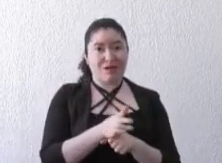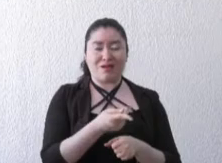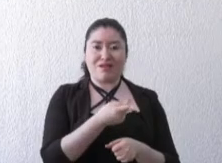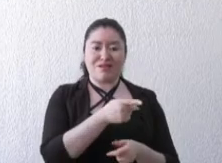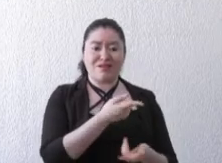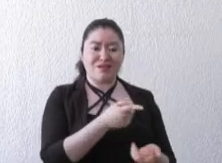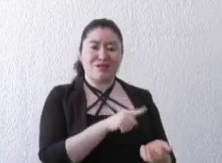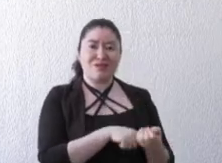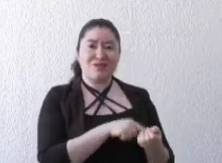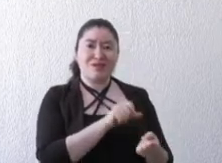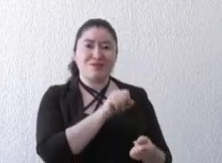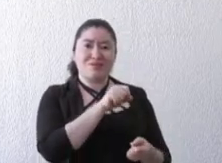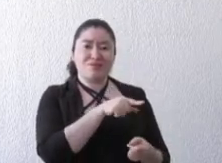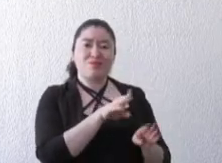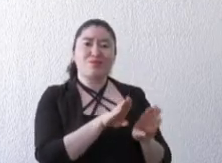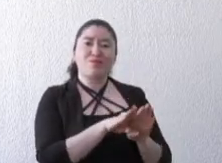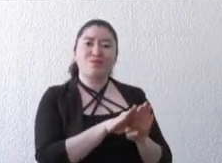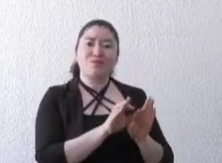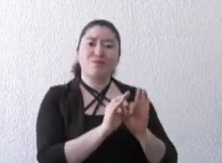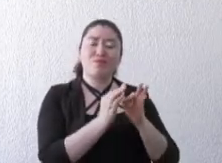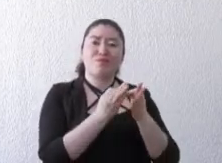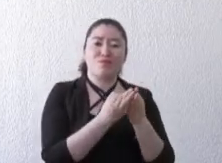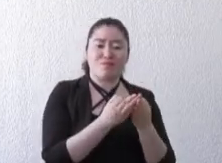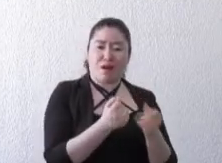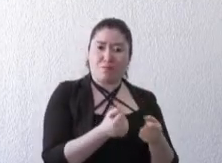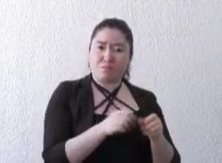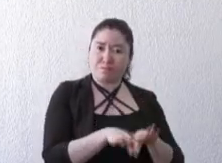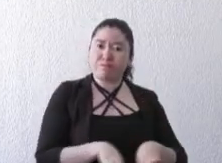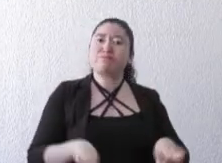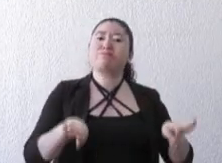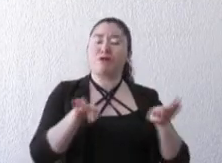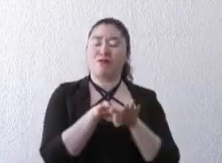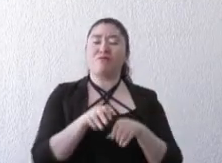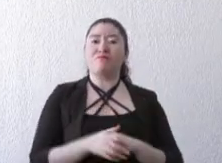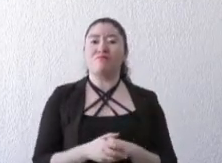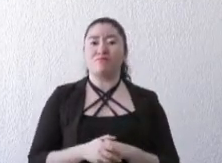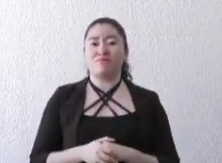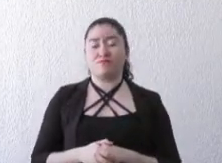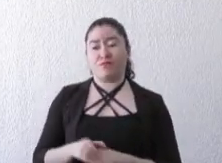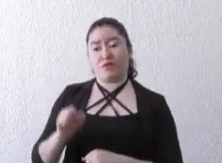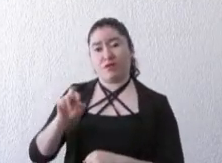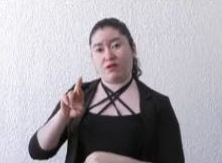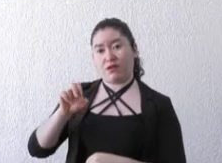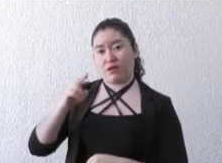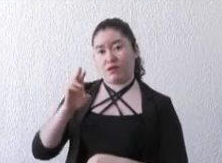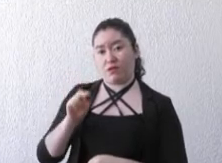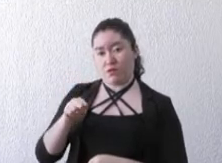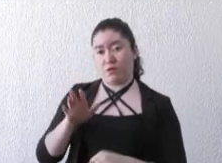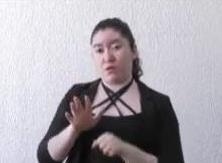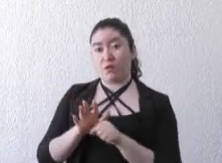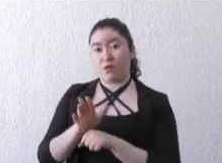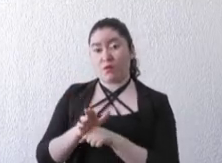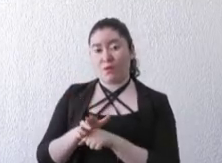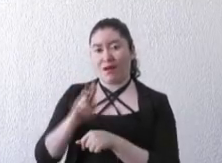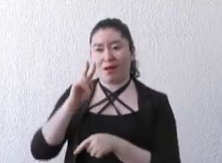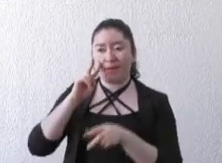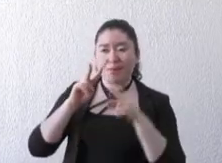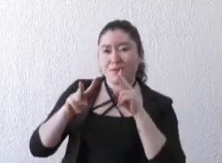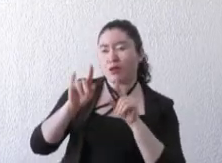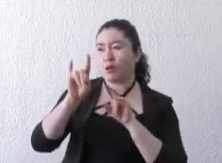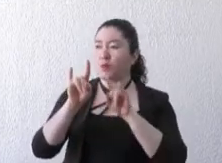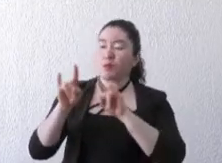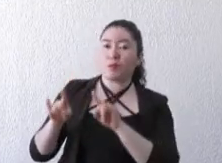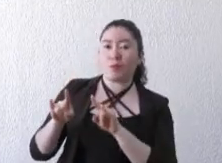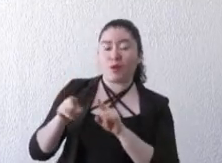esa práctica en una práctica muy fortalecida. En el caso de Aragón, las artes visuales. Y en el caso particular de